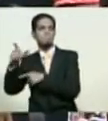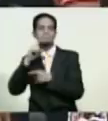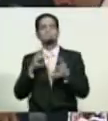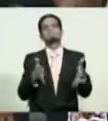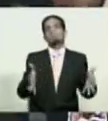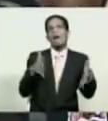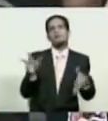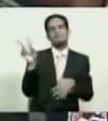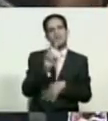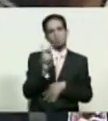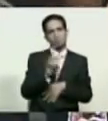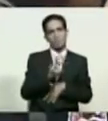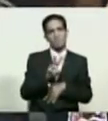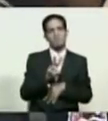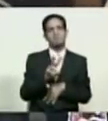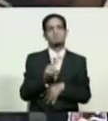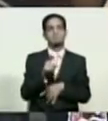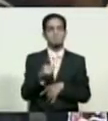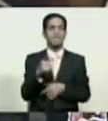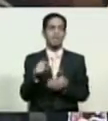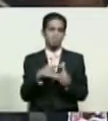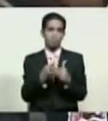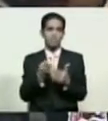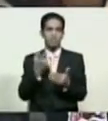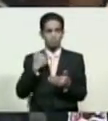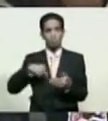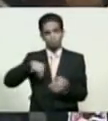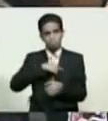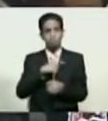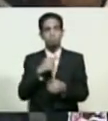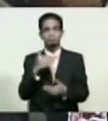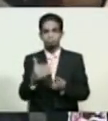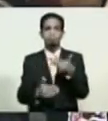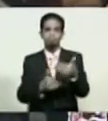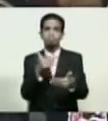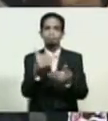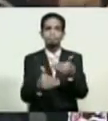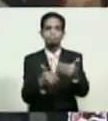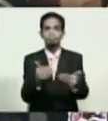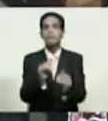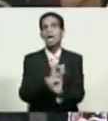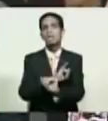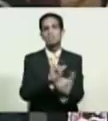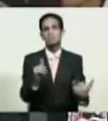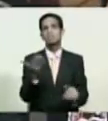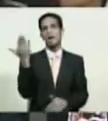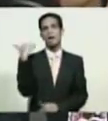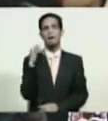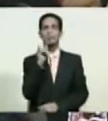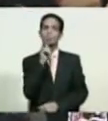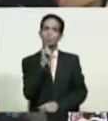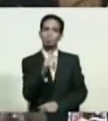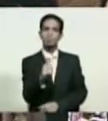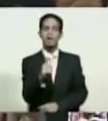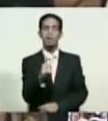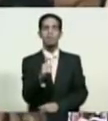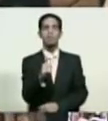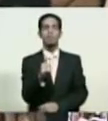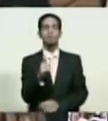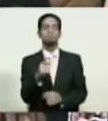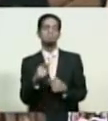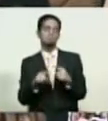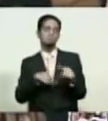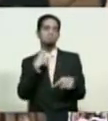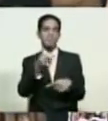Venezuela. Así que ahí vamos, con las 6 líneas de acción. Ya he anunciado las próximas actividades que